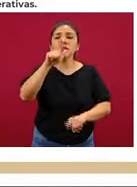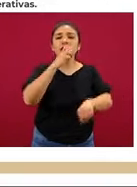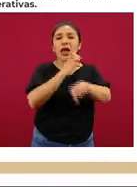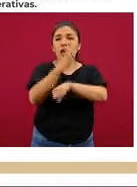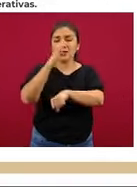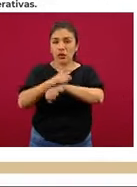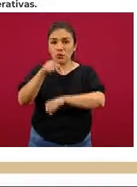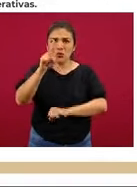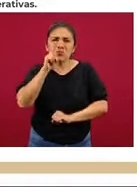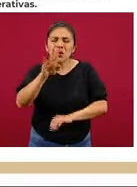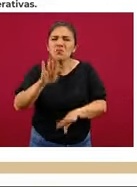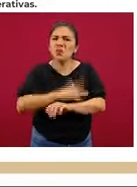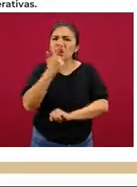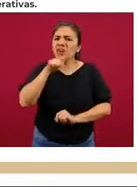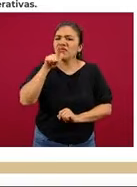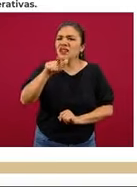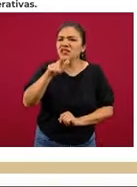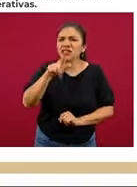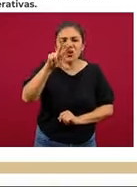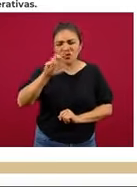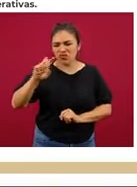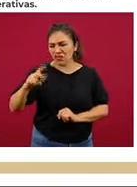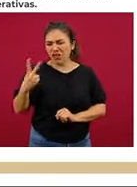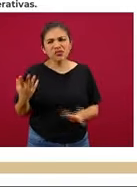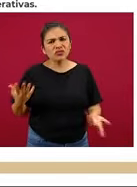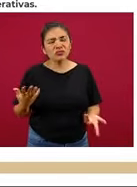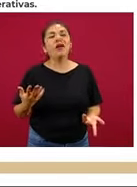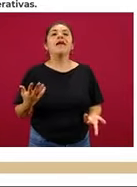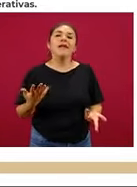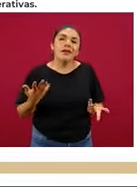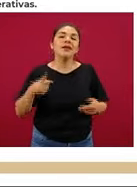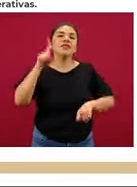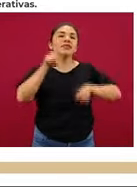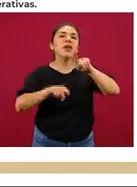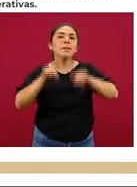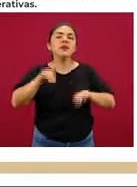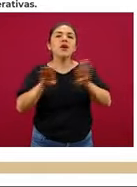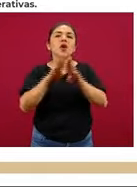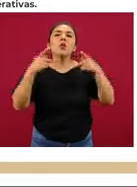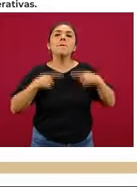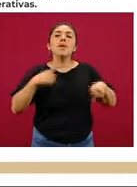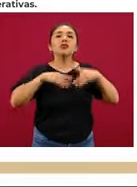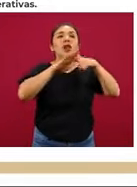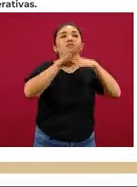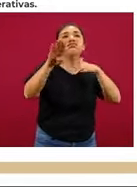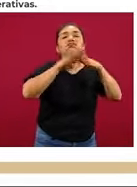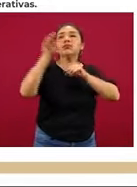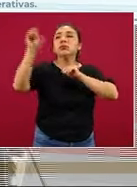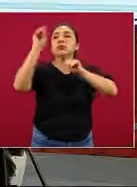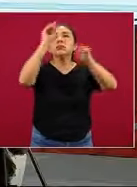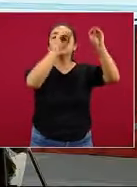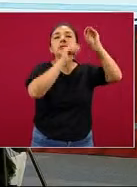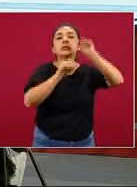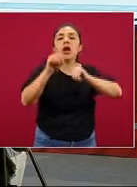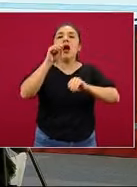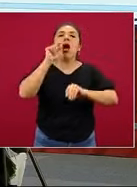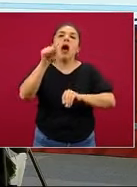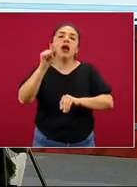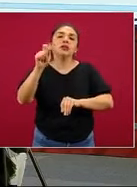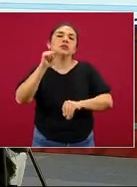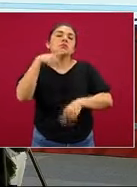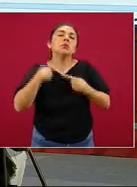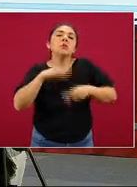ustedes dirán, ¿por qué en 17 y no en las 32? Pues esto depende mucho del flujo migratorio que se tenga en la población y obviamente